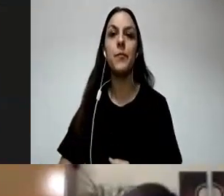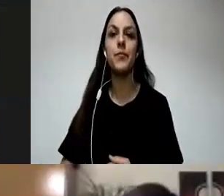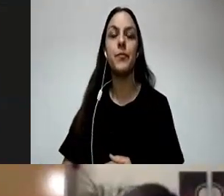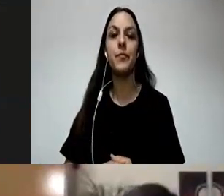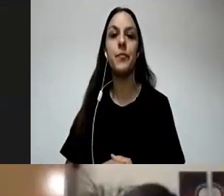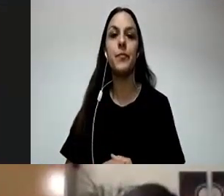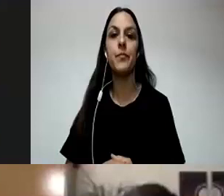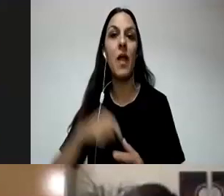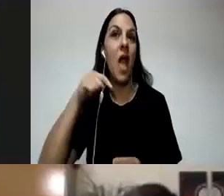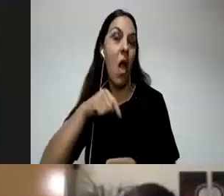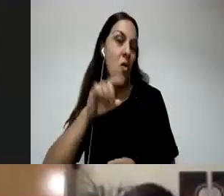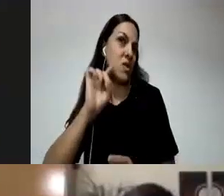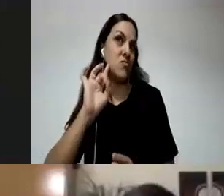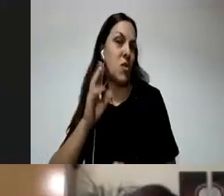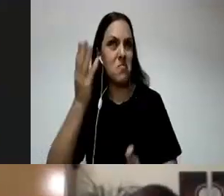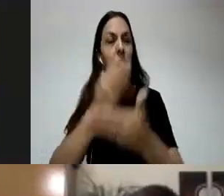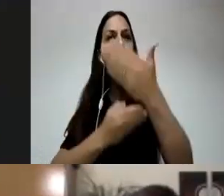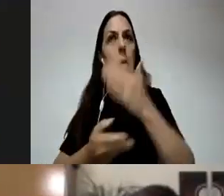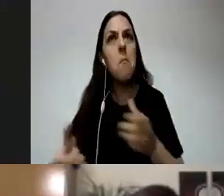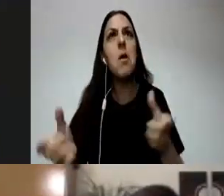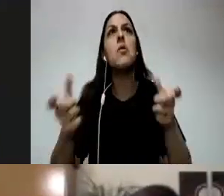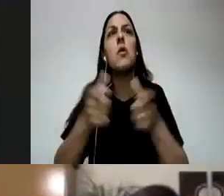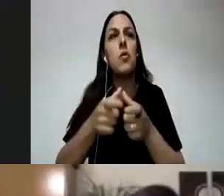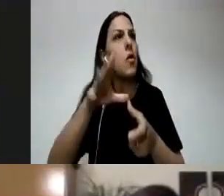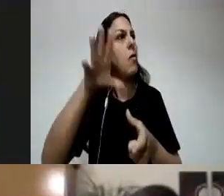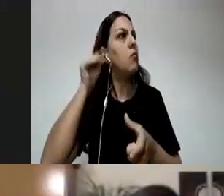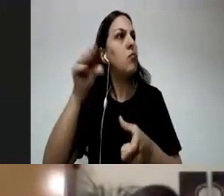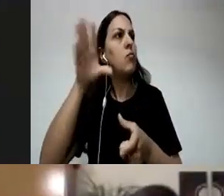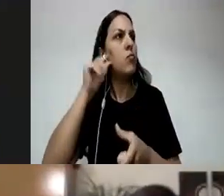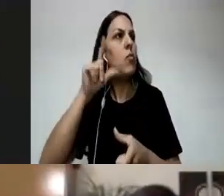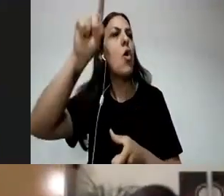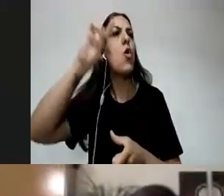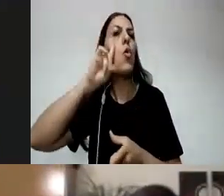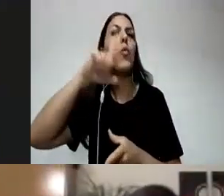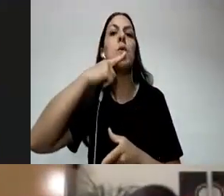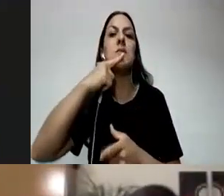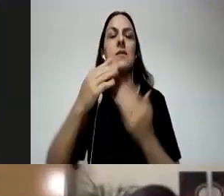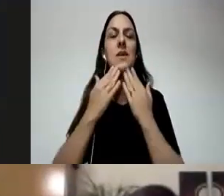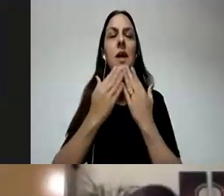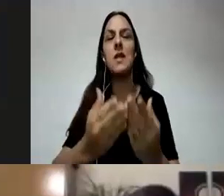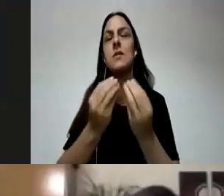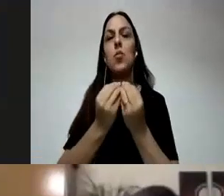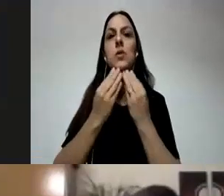ustedes a compartir este espacio y escucharlo a Luis. Les agradezco muchísimo.